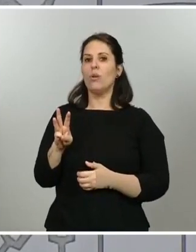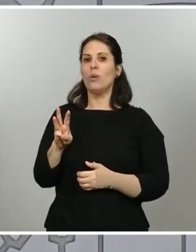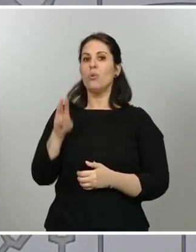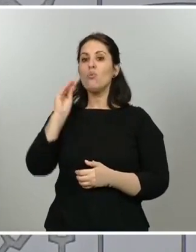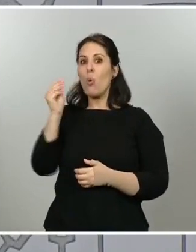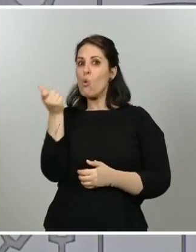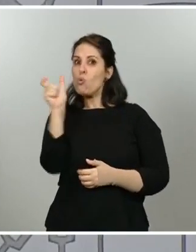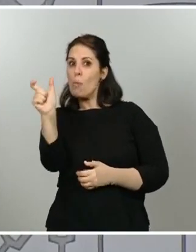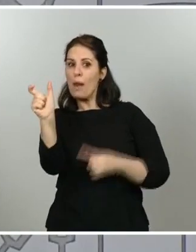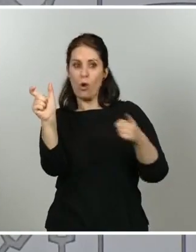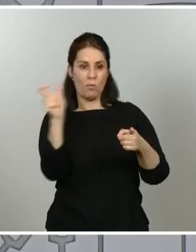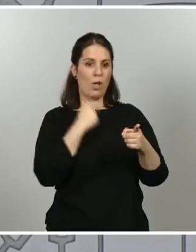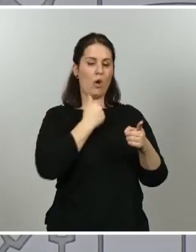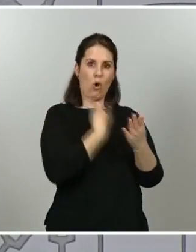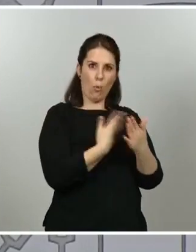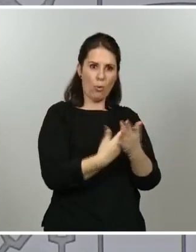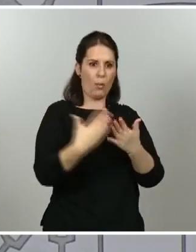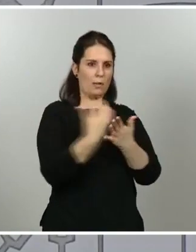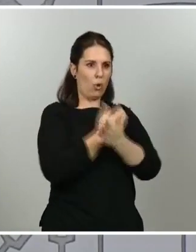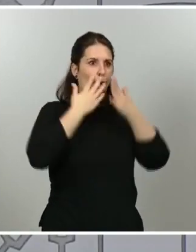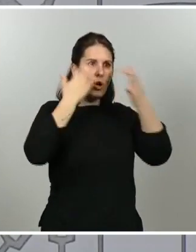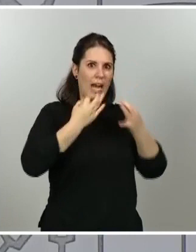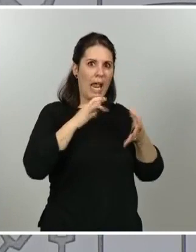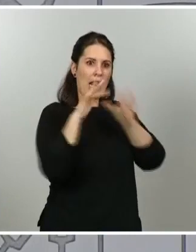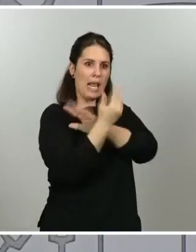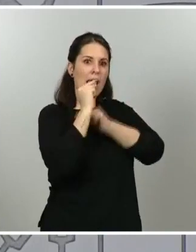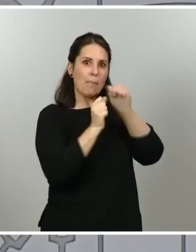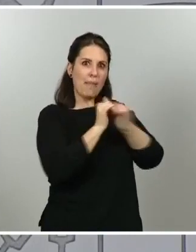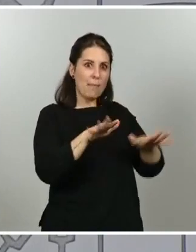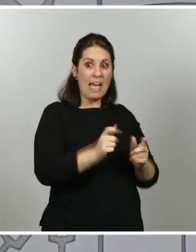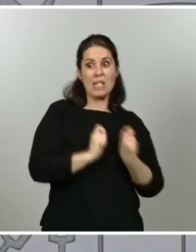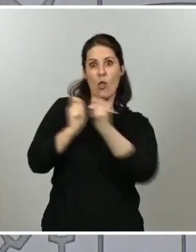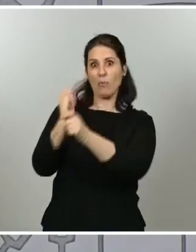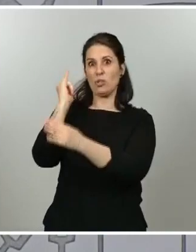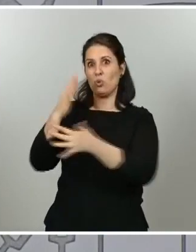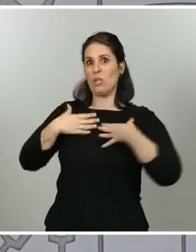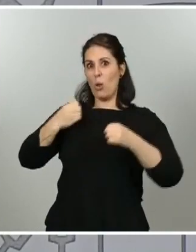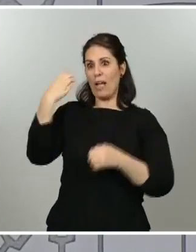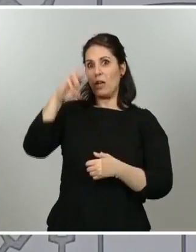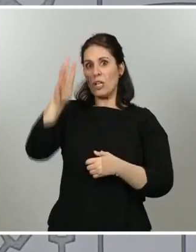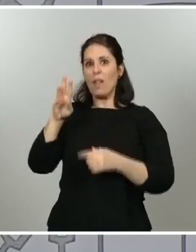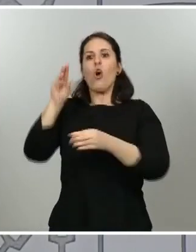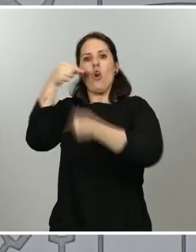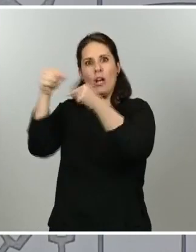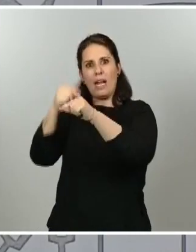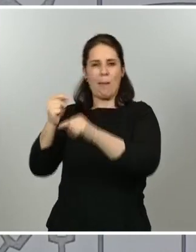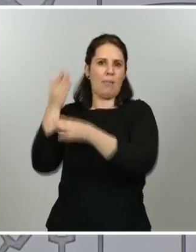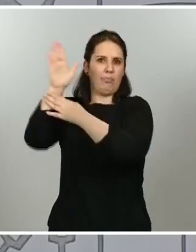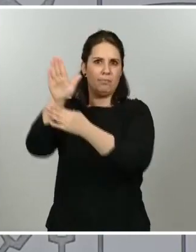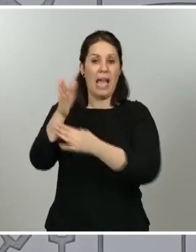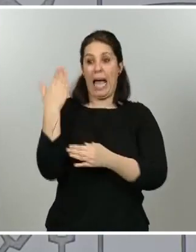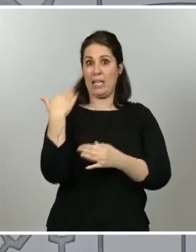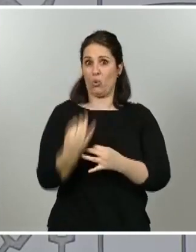con la evolución real que han tenido de la epidemia. A día de ayer estuvimos discutiéndolo con ellos, la cifra